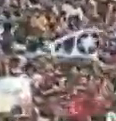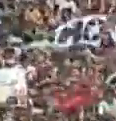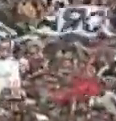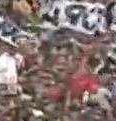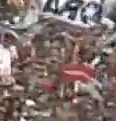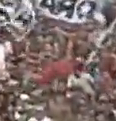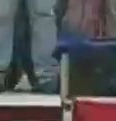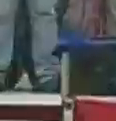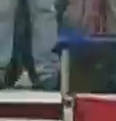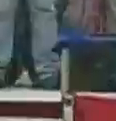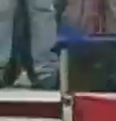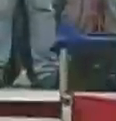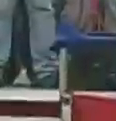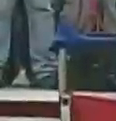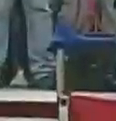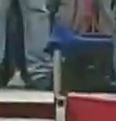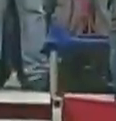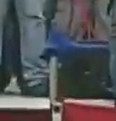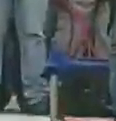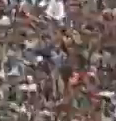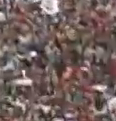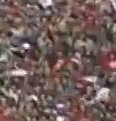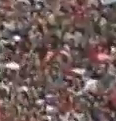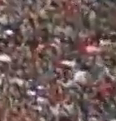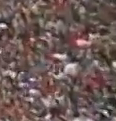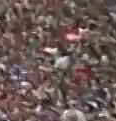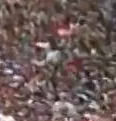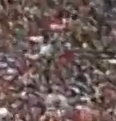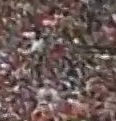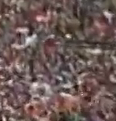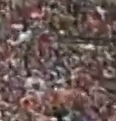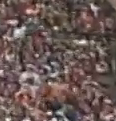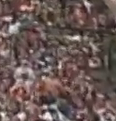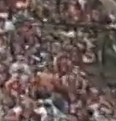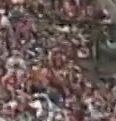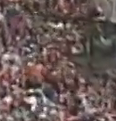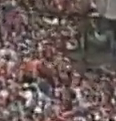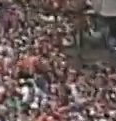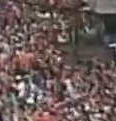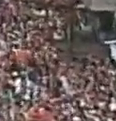favoritos vamos rico